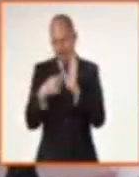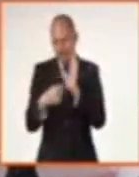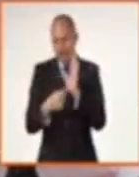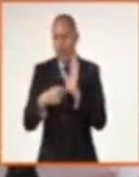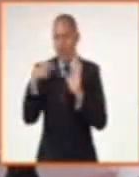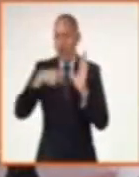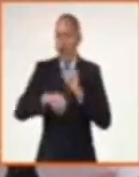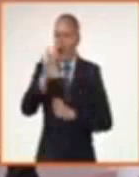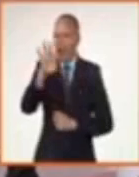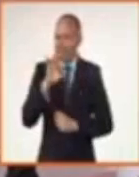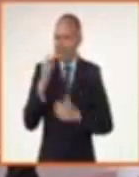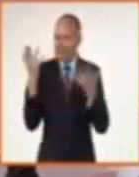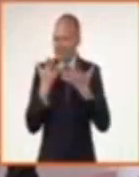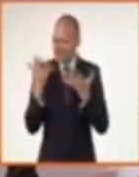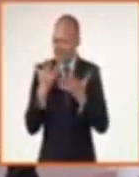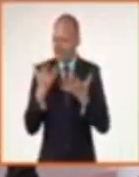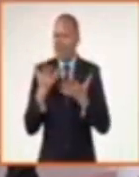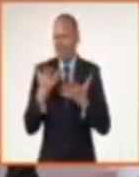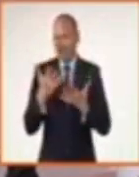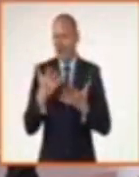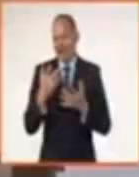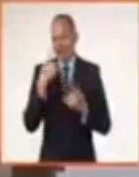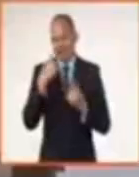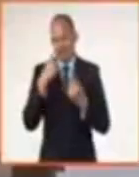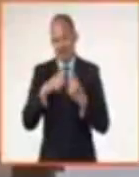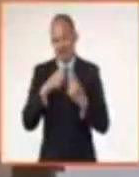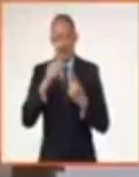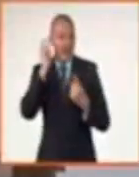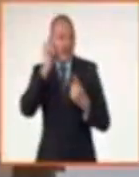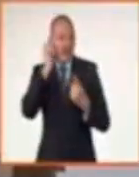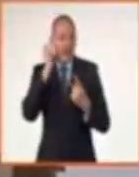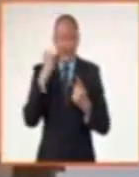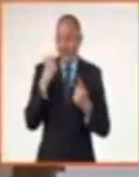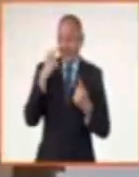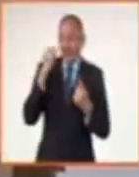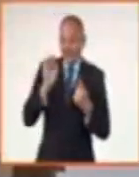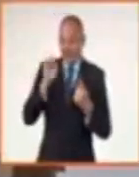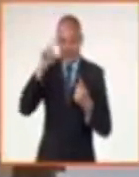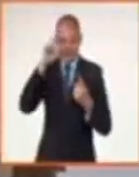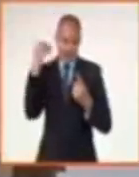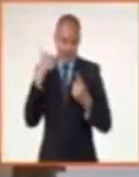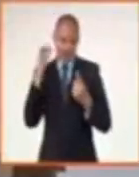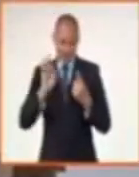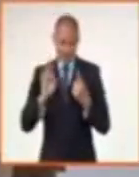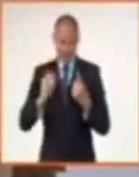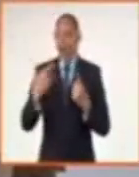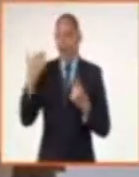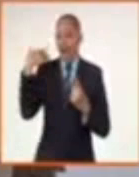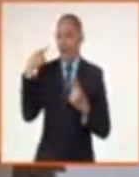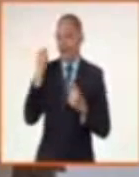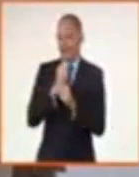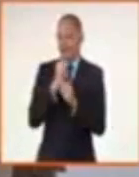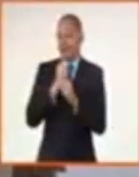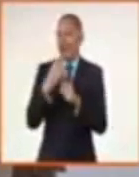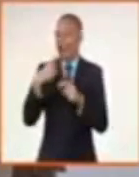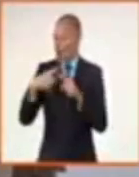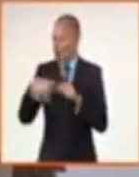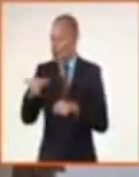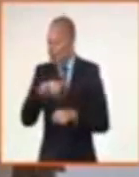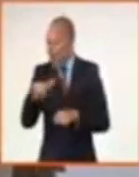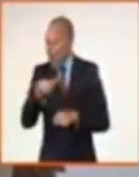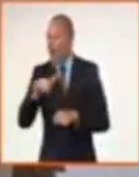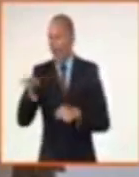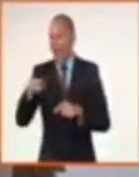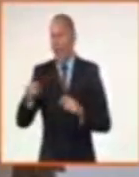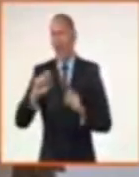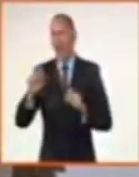de estar compartiendo con mi colega Arlene Rodríguez de Rivet, periodista, pero que también fue delegada de circunscripción y diputada a la Asamblea